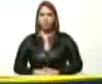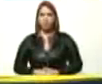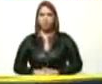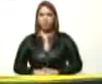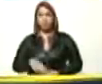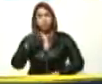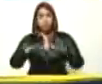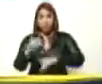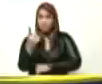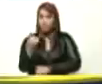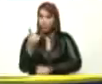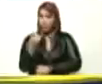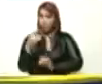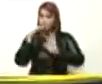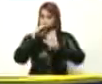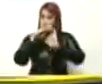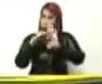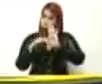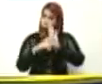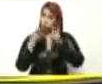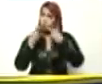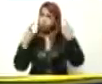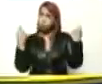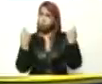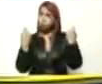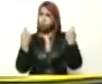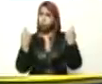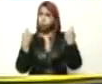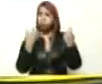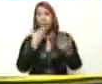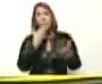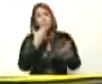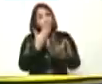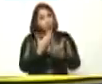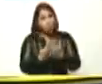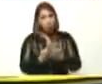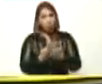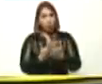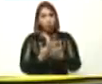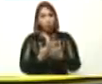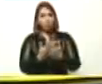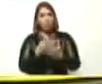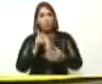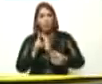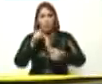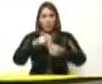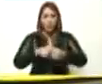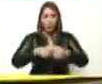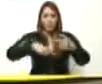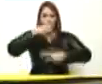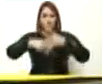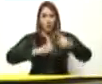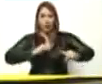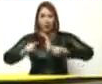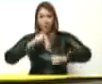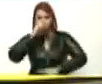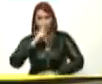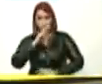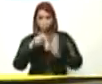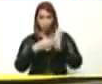quizás, eso, y lo pido, como parte, del plan de acción, de este año, 2022,